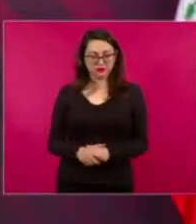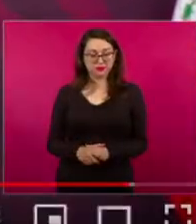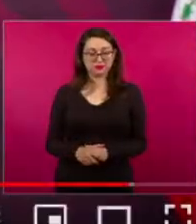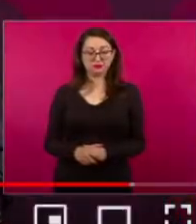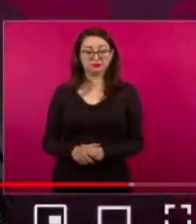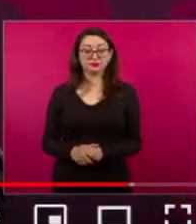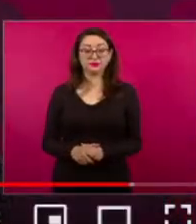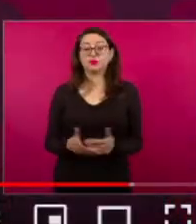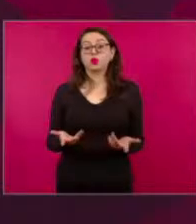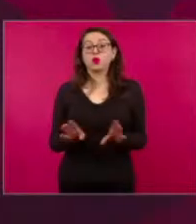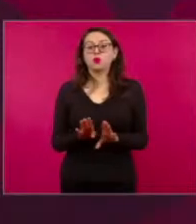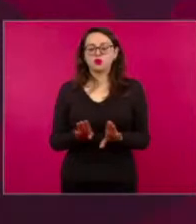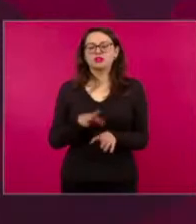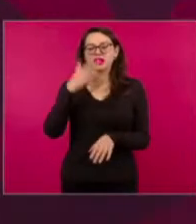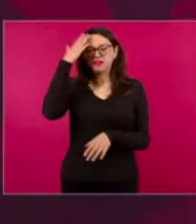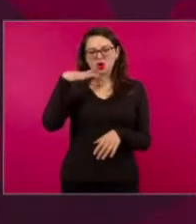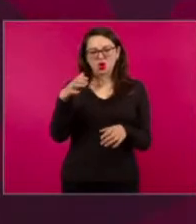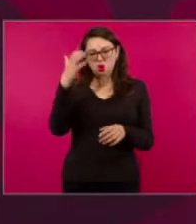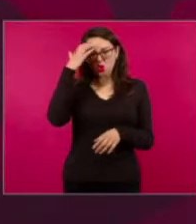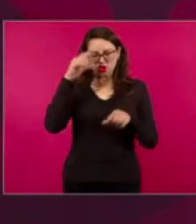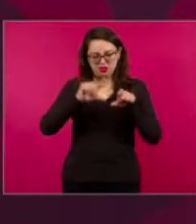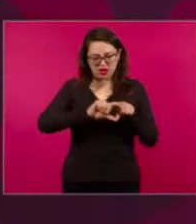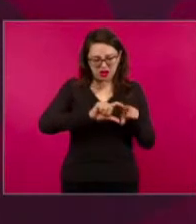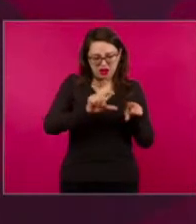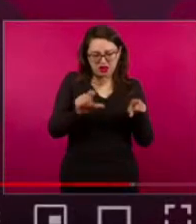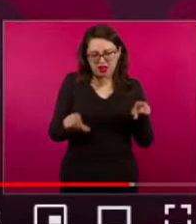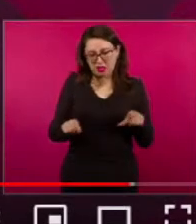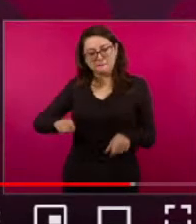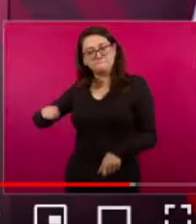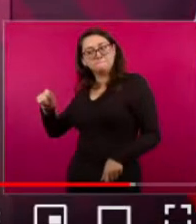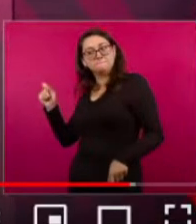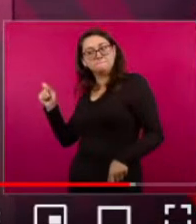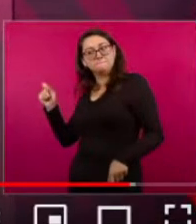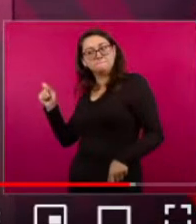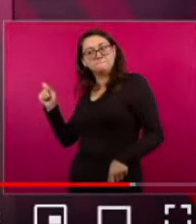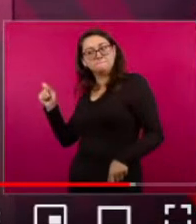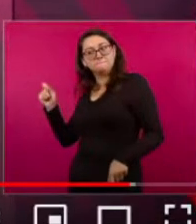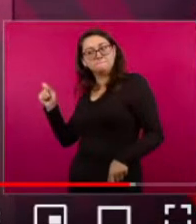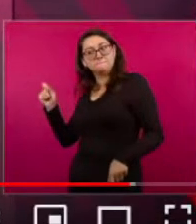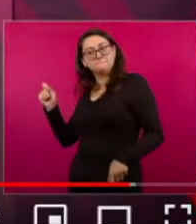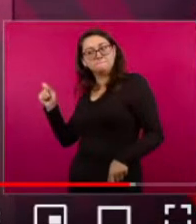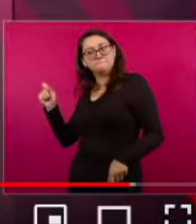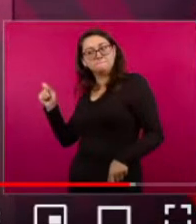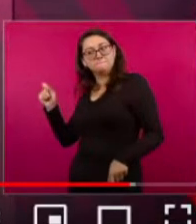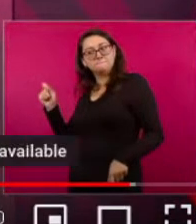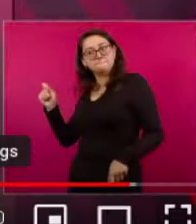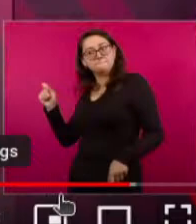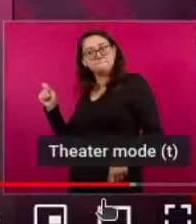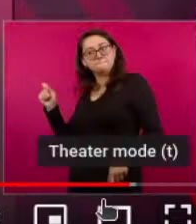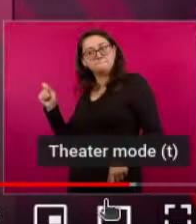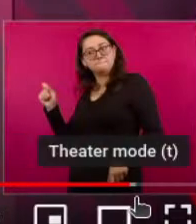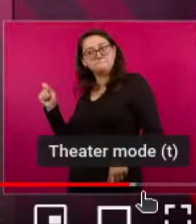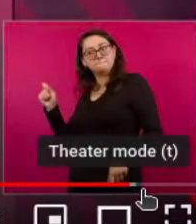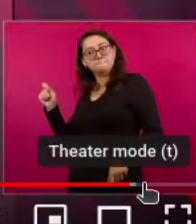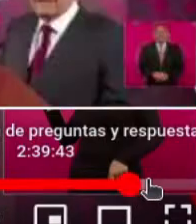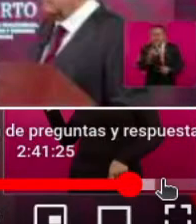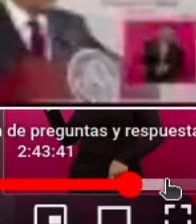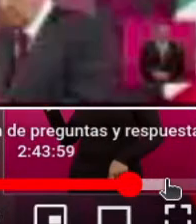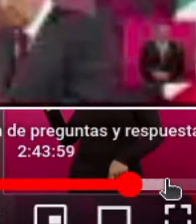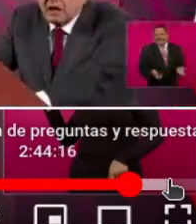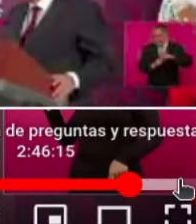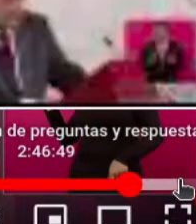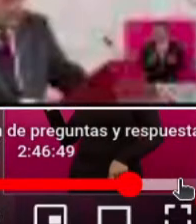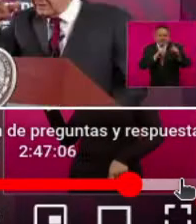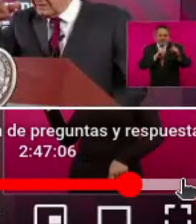que se lanza algo y se regresa. O decían también que el que escupe al